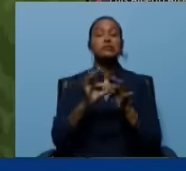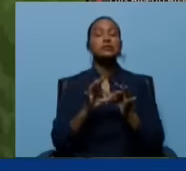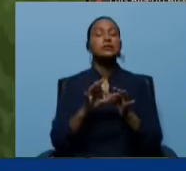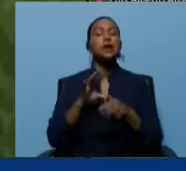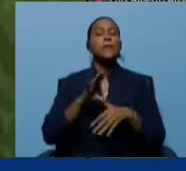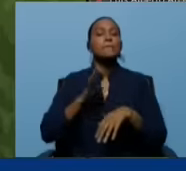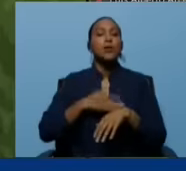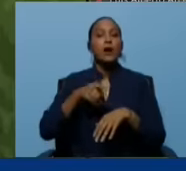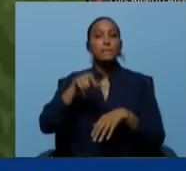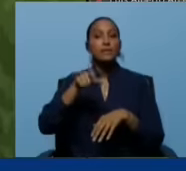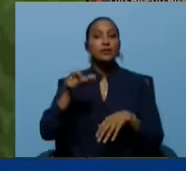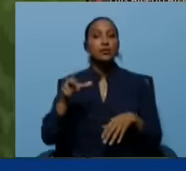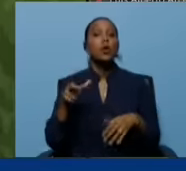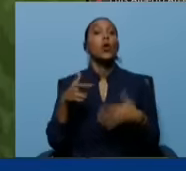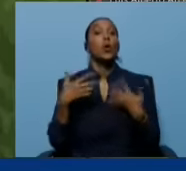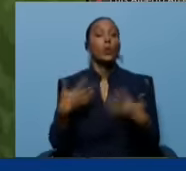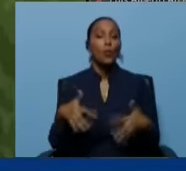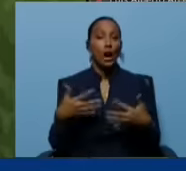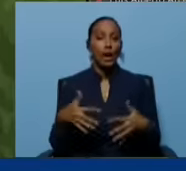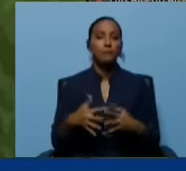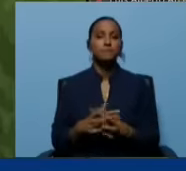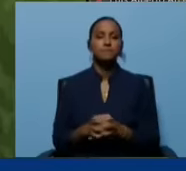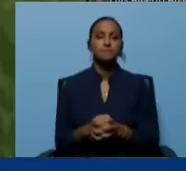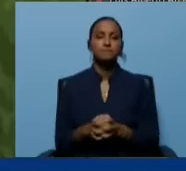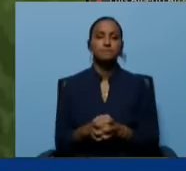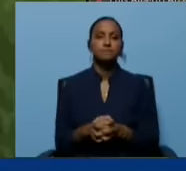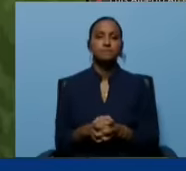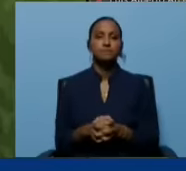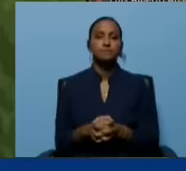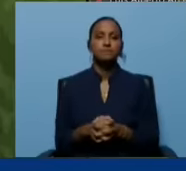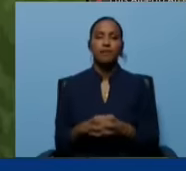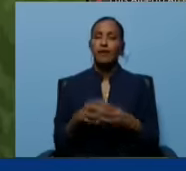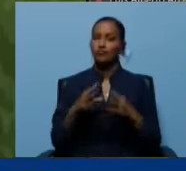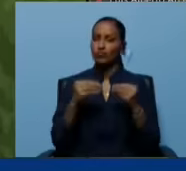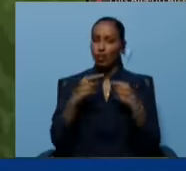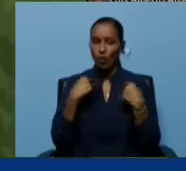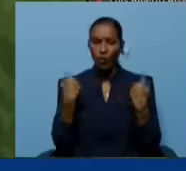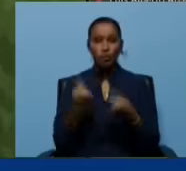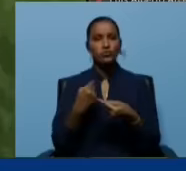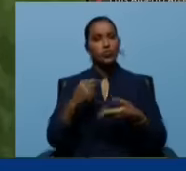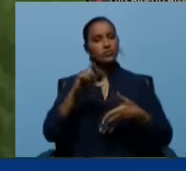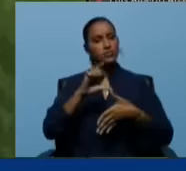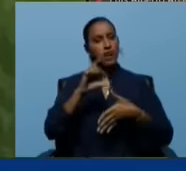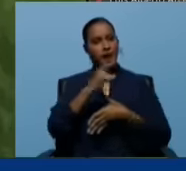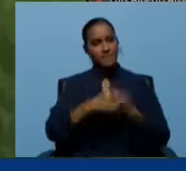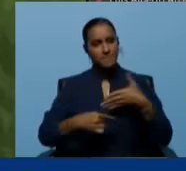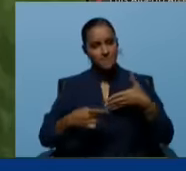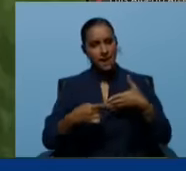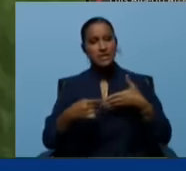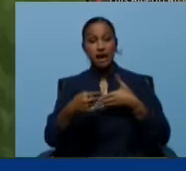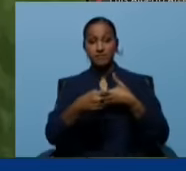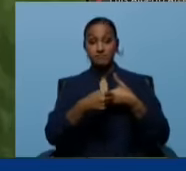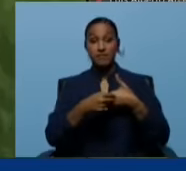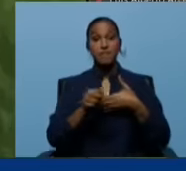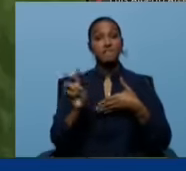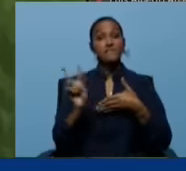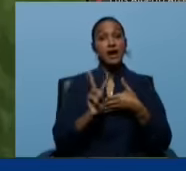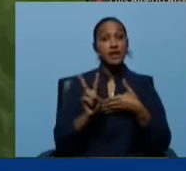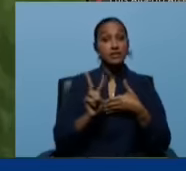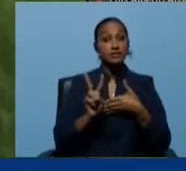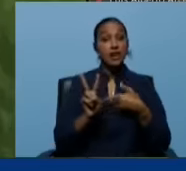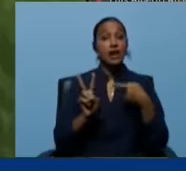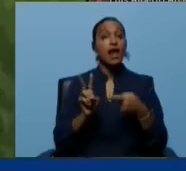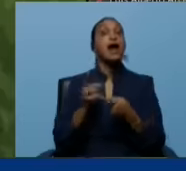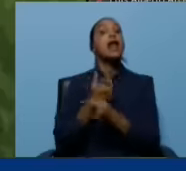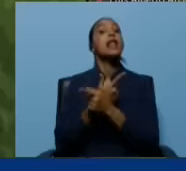del valor de los pronunciamientos solidarios que toda nuestra América debe a la hermana Venezuela, líder